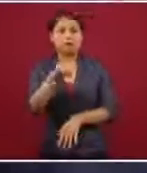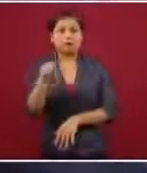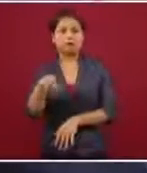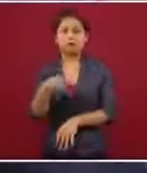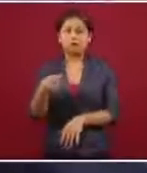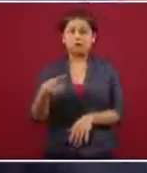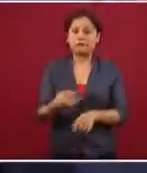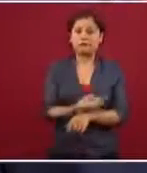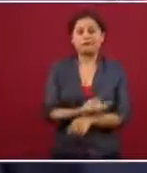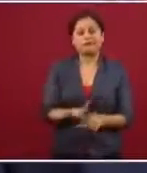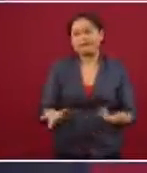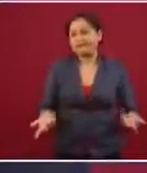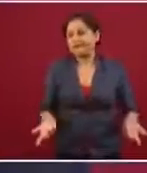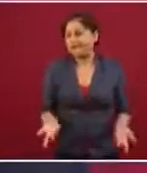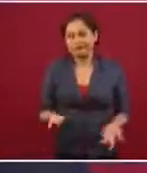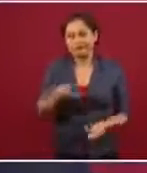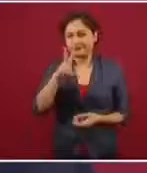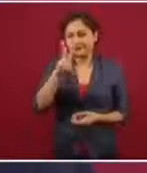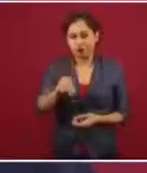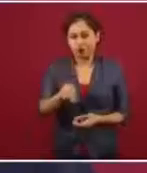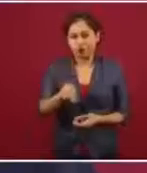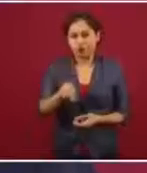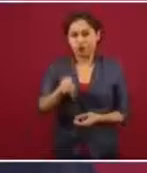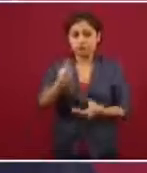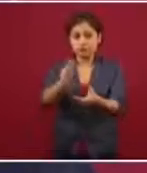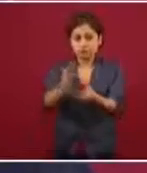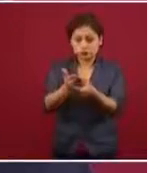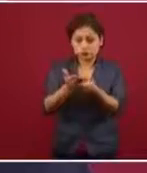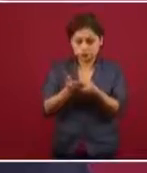Entonces, todos los casos pasan,